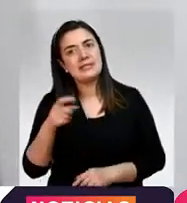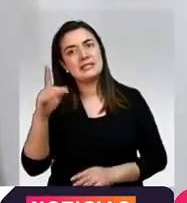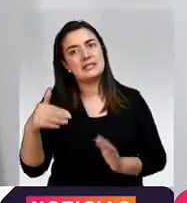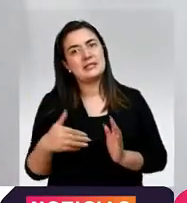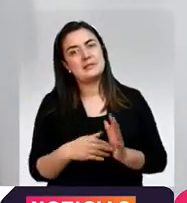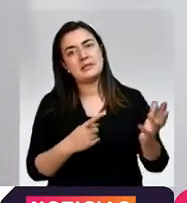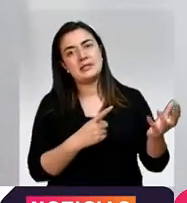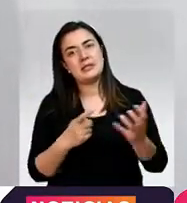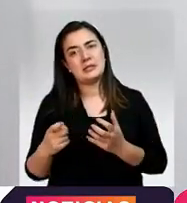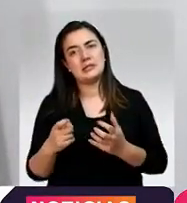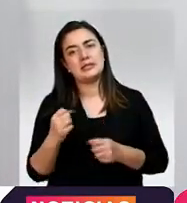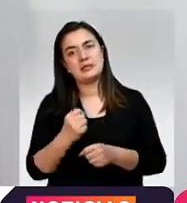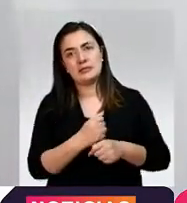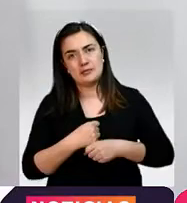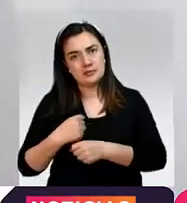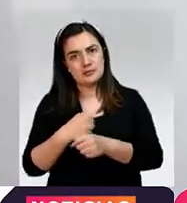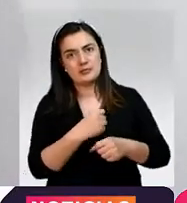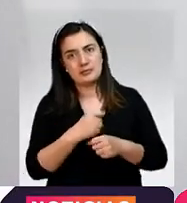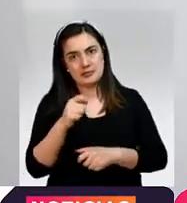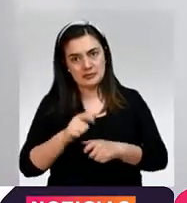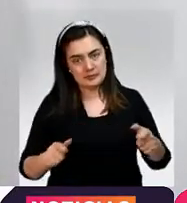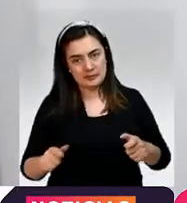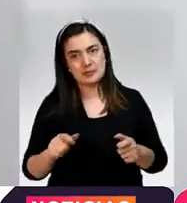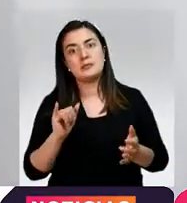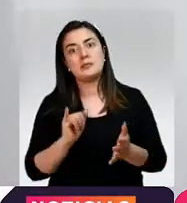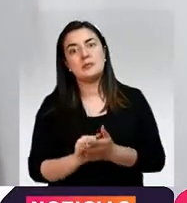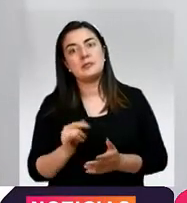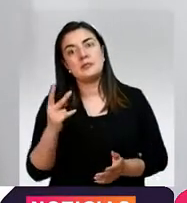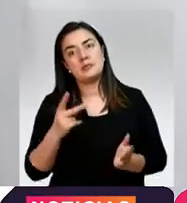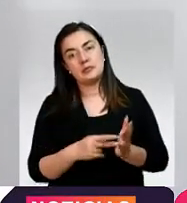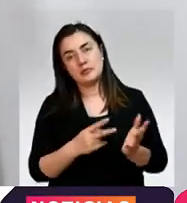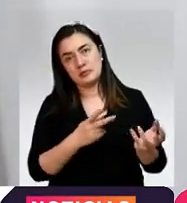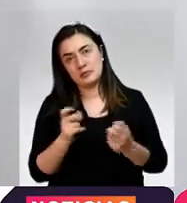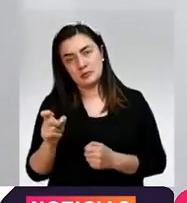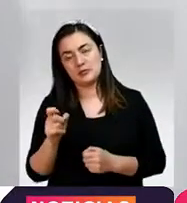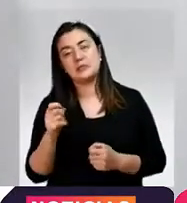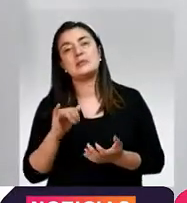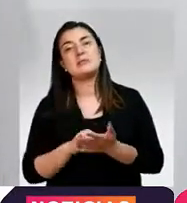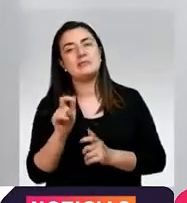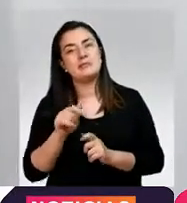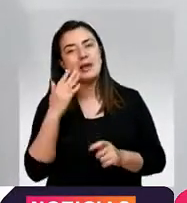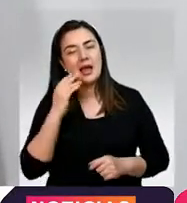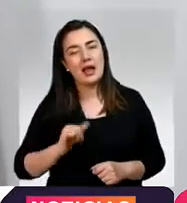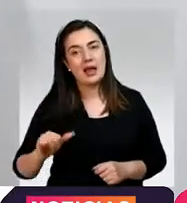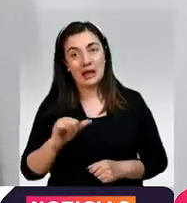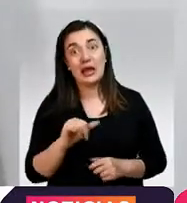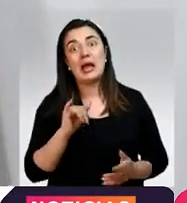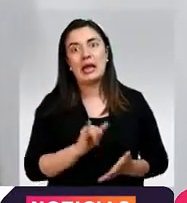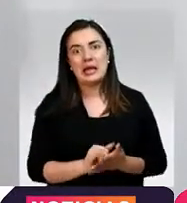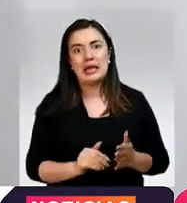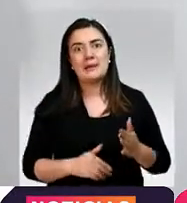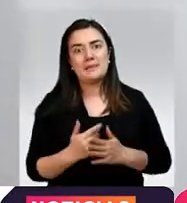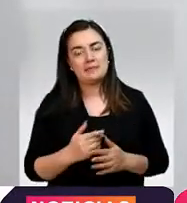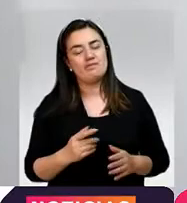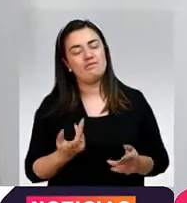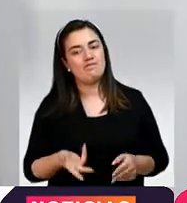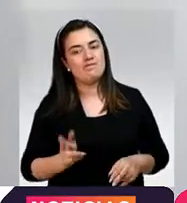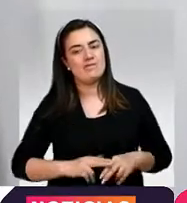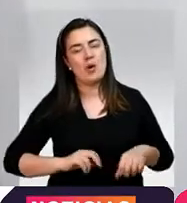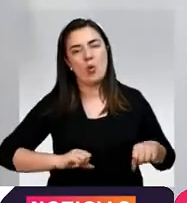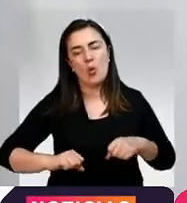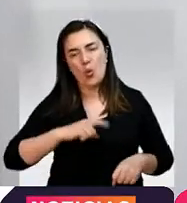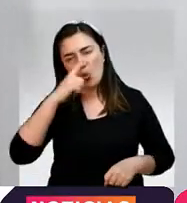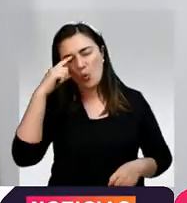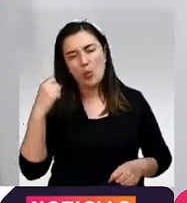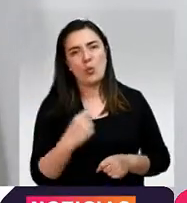16.600 empleos para jóvenes y 22.600 empleos para mujeres. Yo creo que ahí tiene que haber un acento muy fuerte para